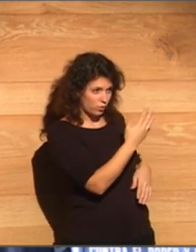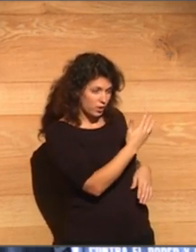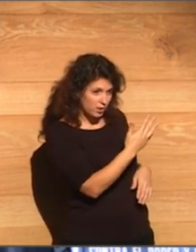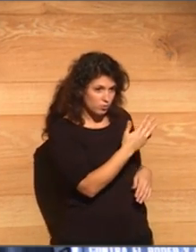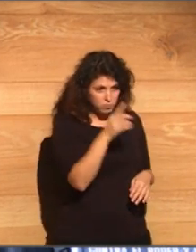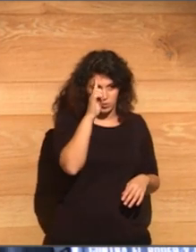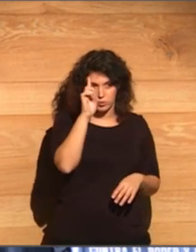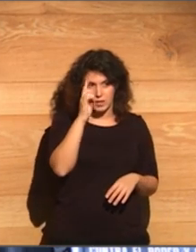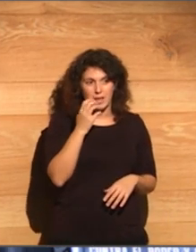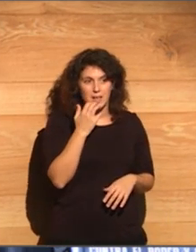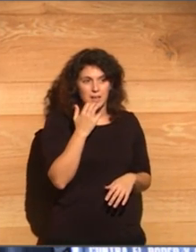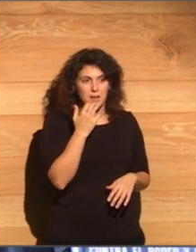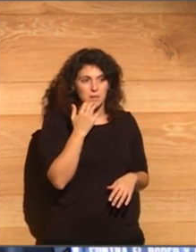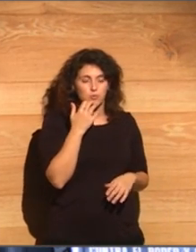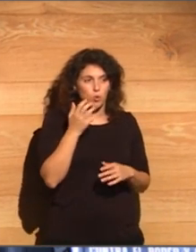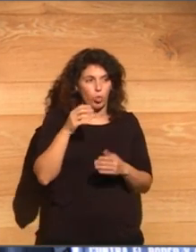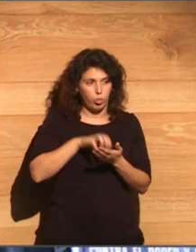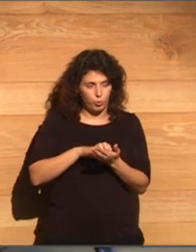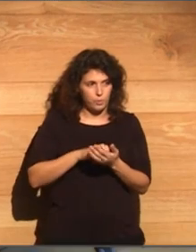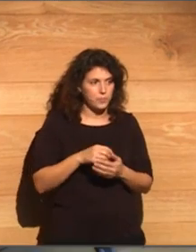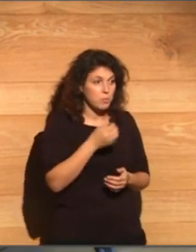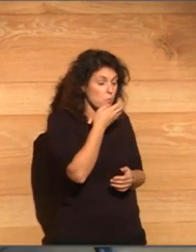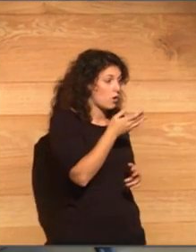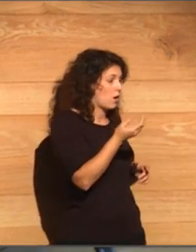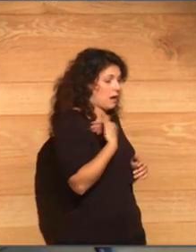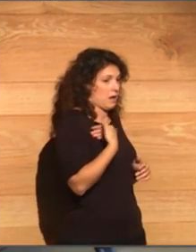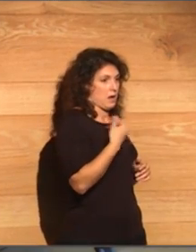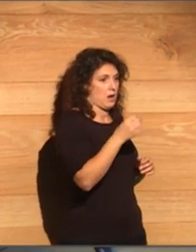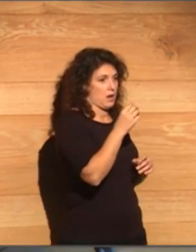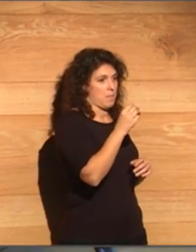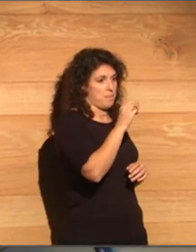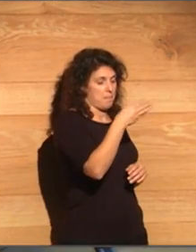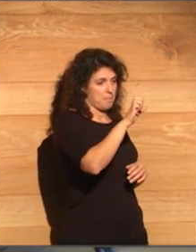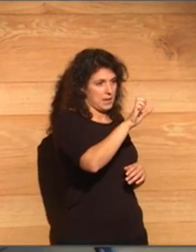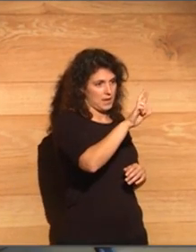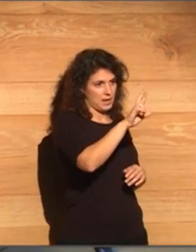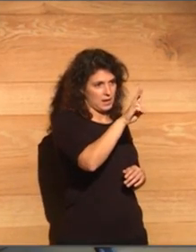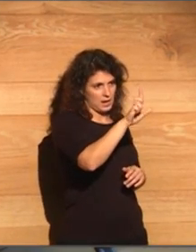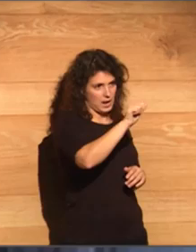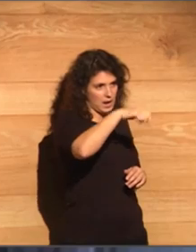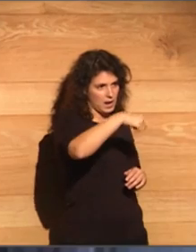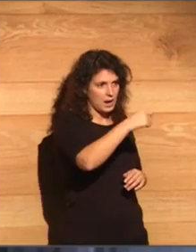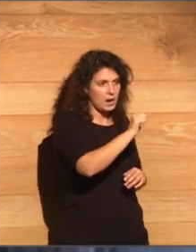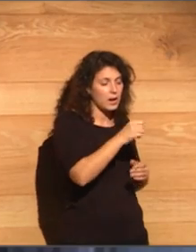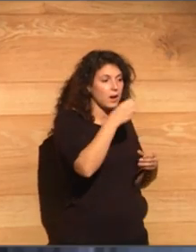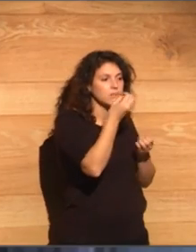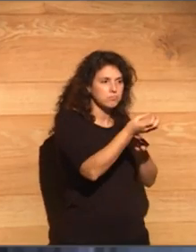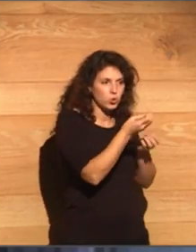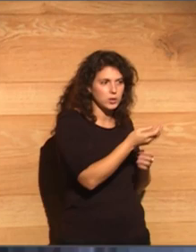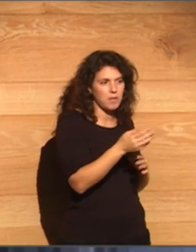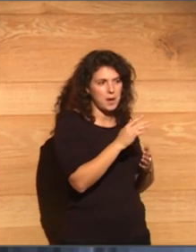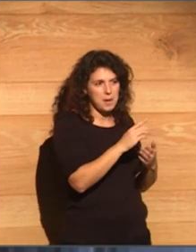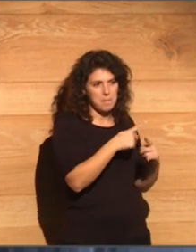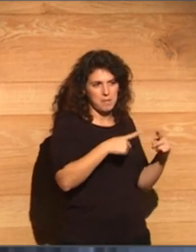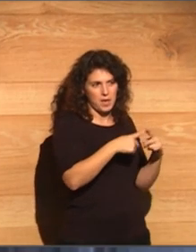Sí. Lo pongo muy en cuestión. Lo contaba Berlanga en la biografía de Gómez Rufo, pero bueno, a lo mejor me equivoco, pero la media era